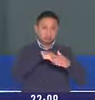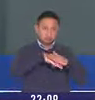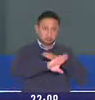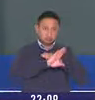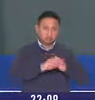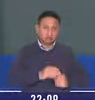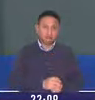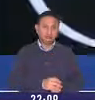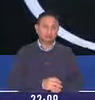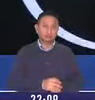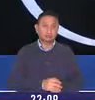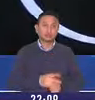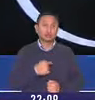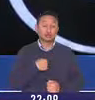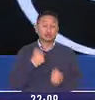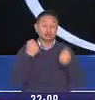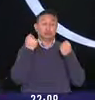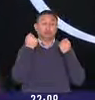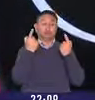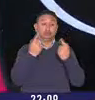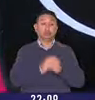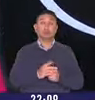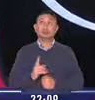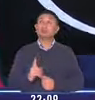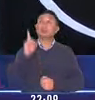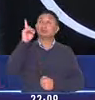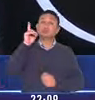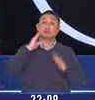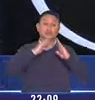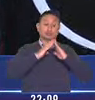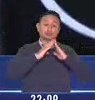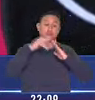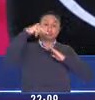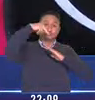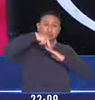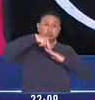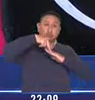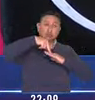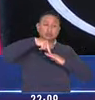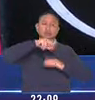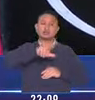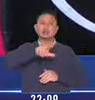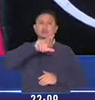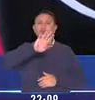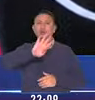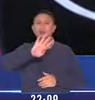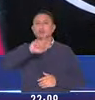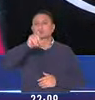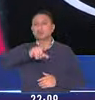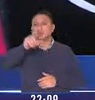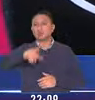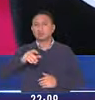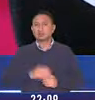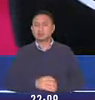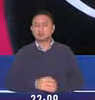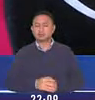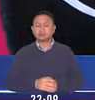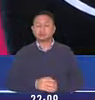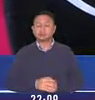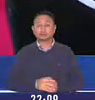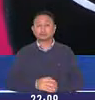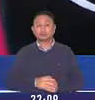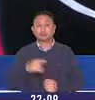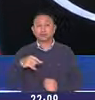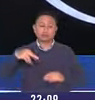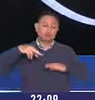Yo vengo sorprendida porque en la parte de las Terrazas de cada pabellón están como tres o cuatro digamos así presos orreos